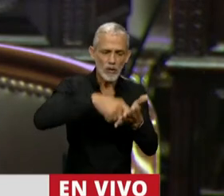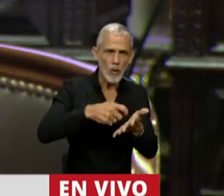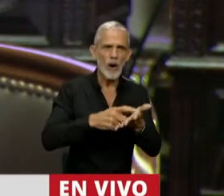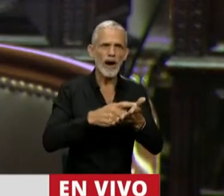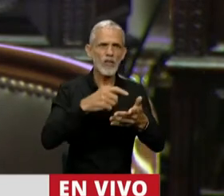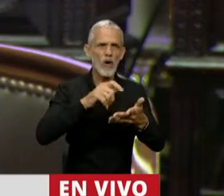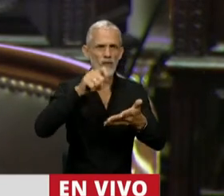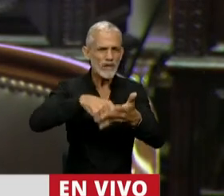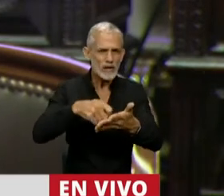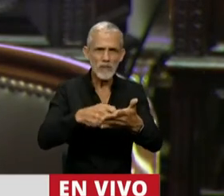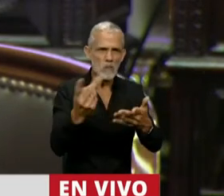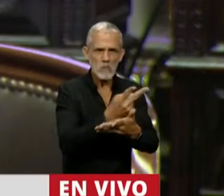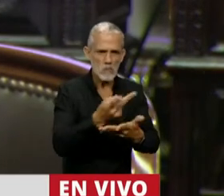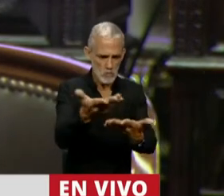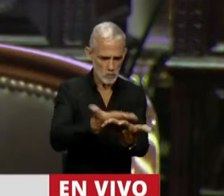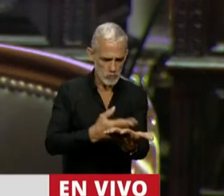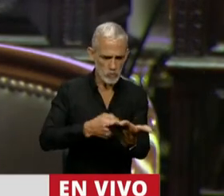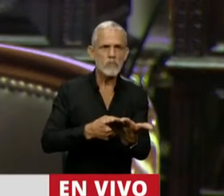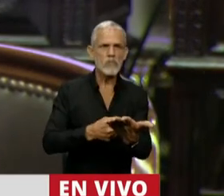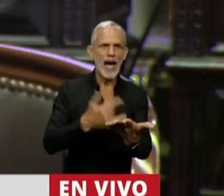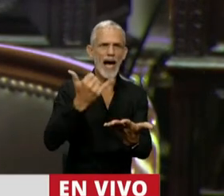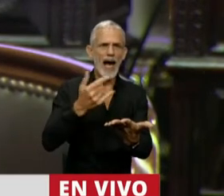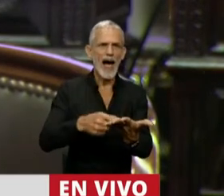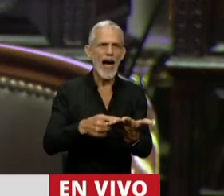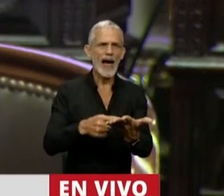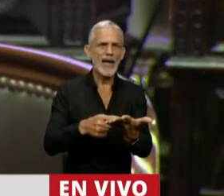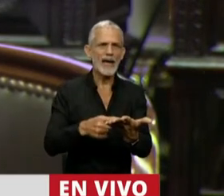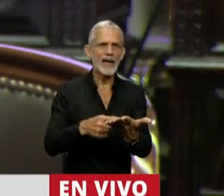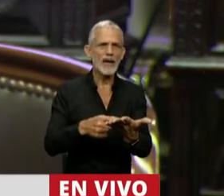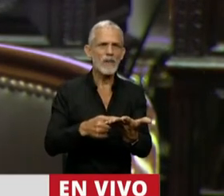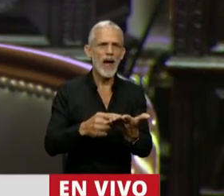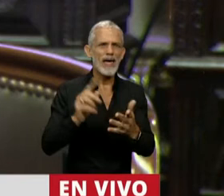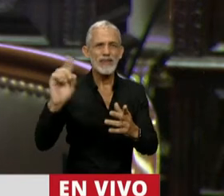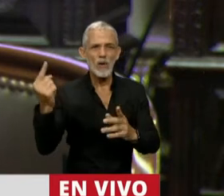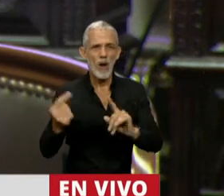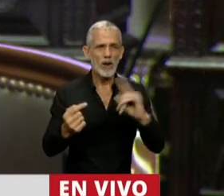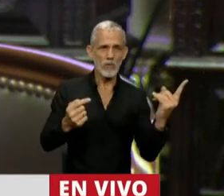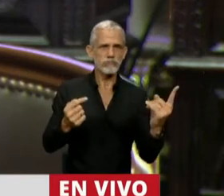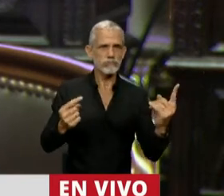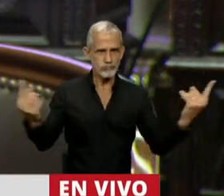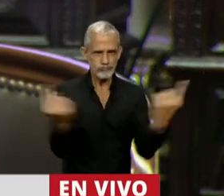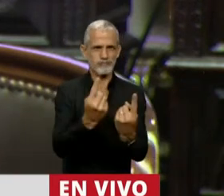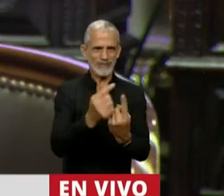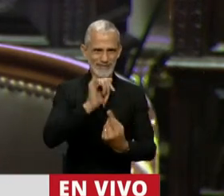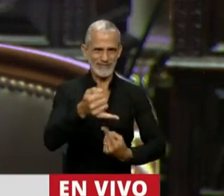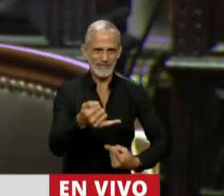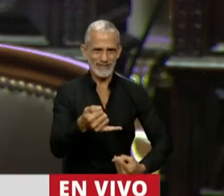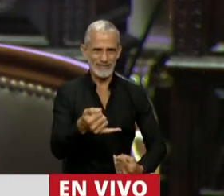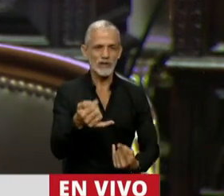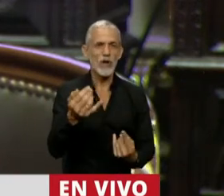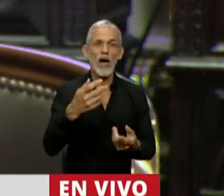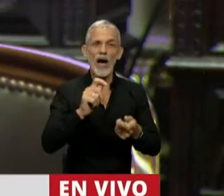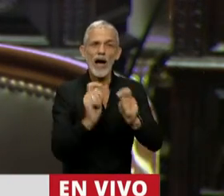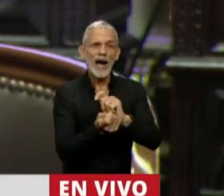que lo componen no se encuentran en una esfera de disponibilidad individual de las partes y solo pueden